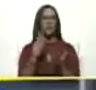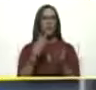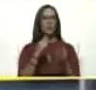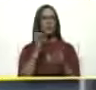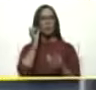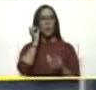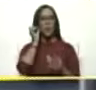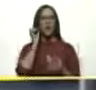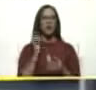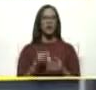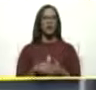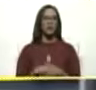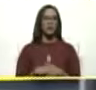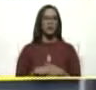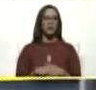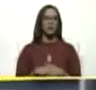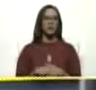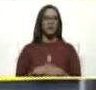compañera.